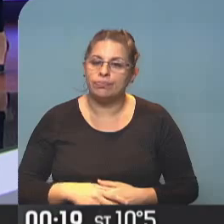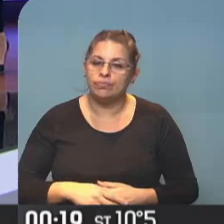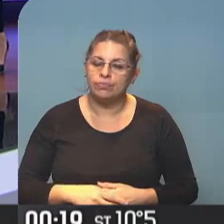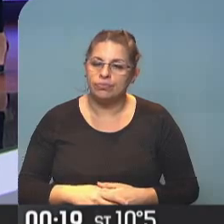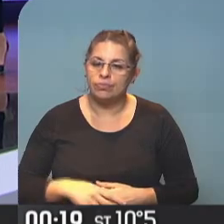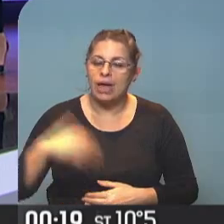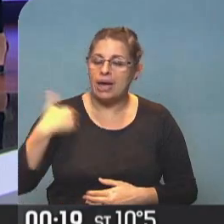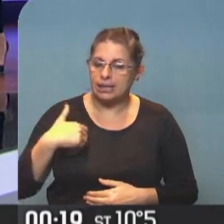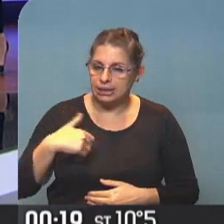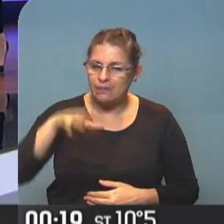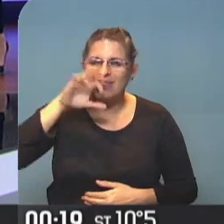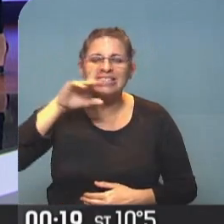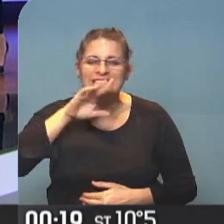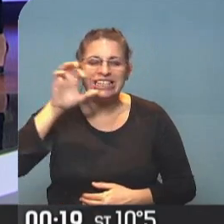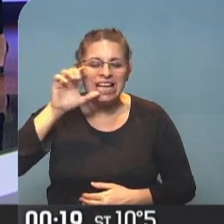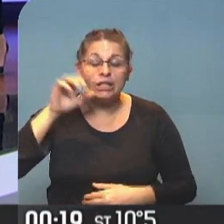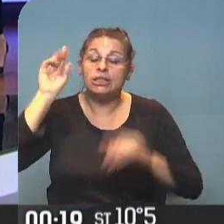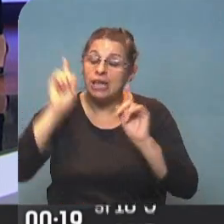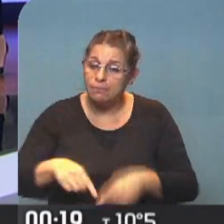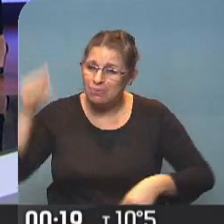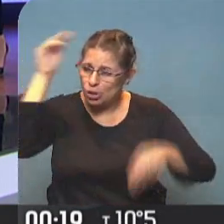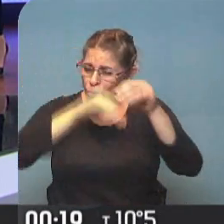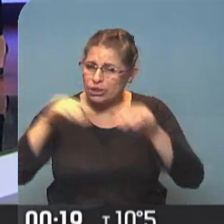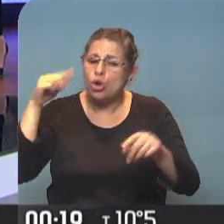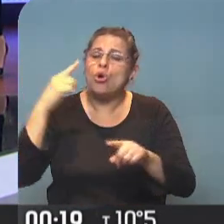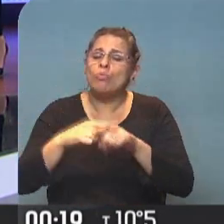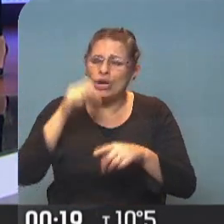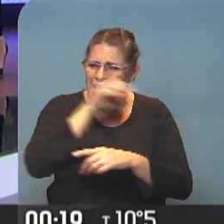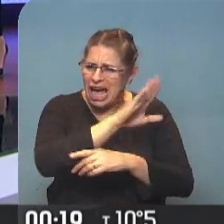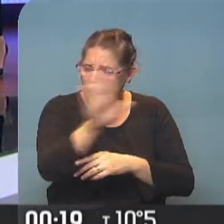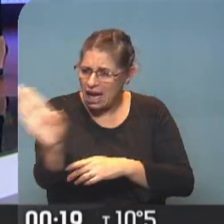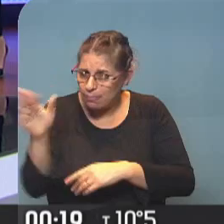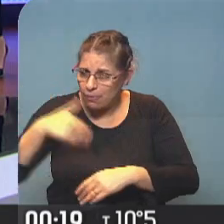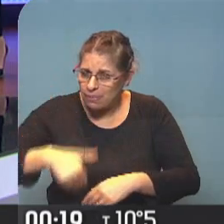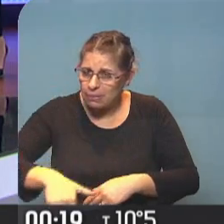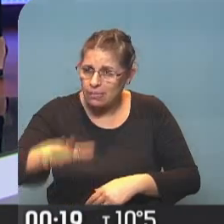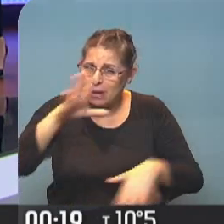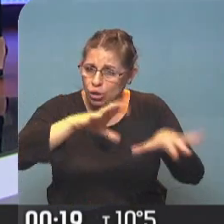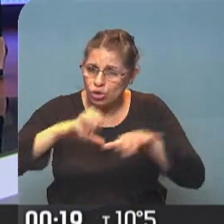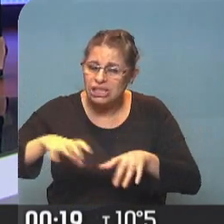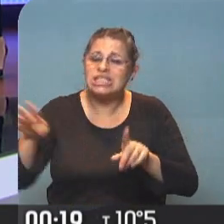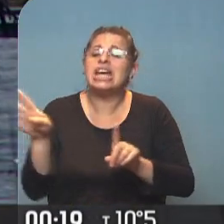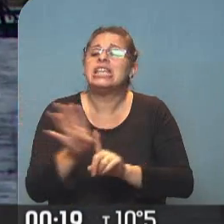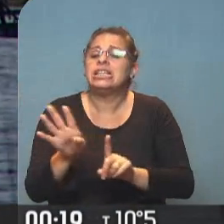mediterránea de la Argentina. Hay una fuerte preocupación por el campo a pocos días de una gran cosecha de trigo.